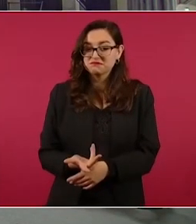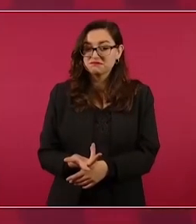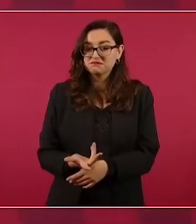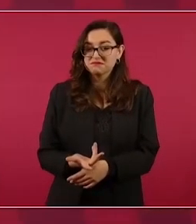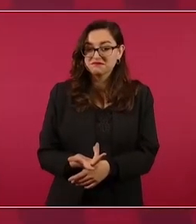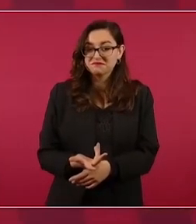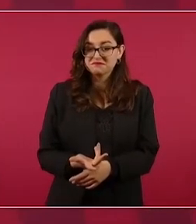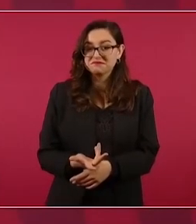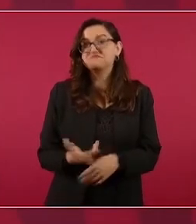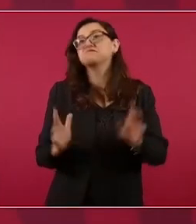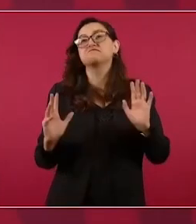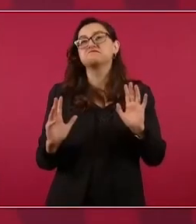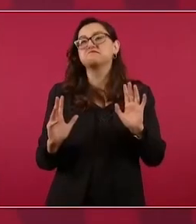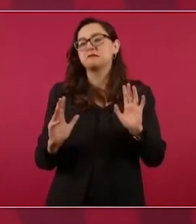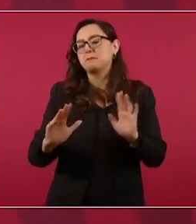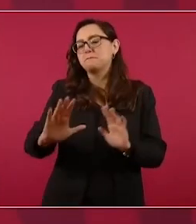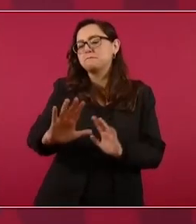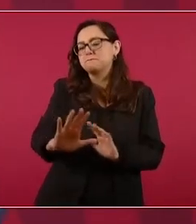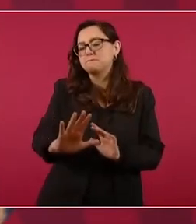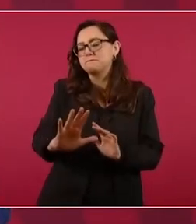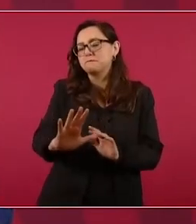Solo el 10%.